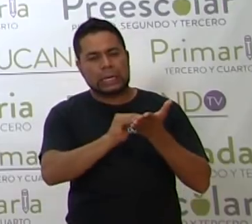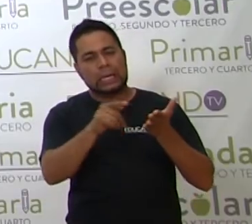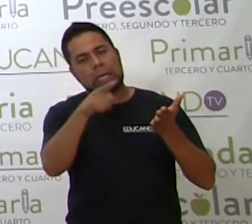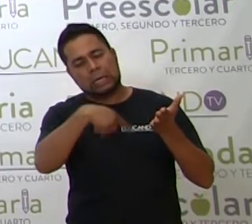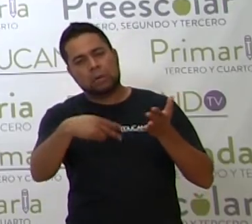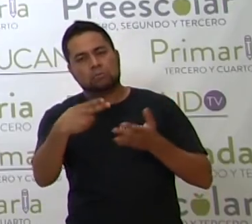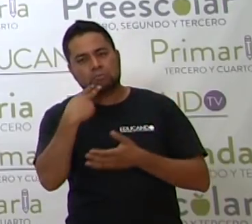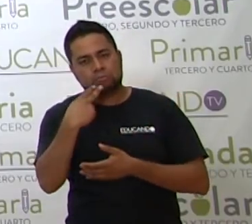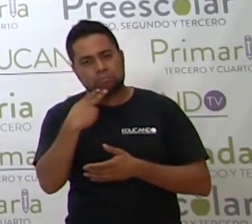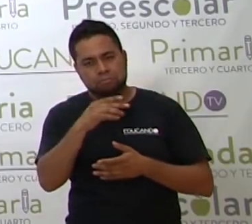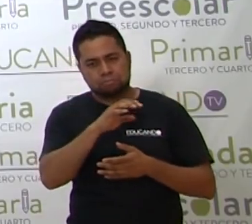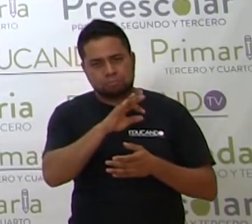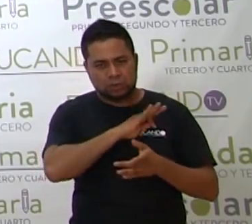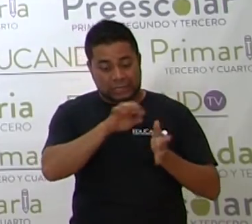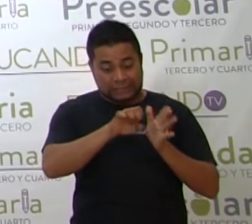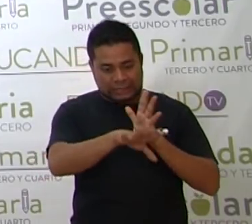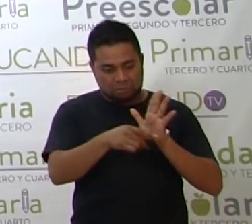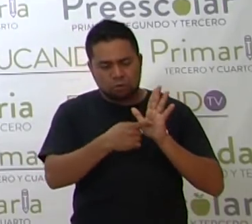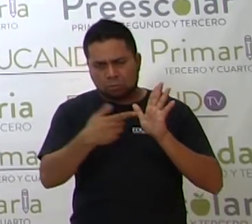utilizar un ejemplo que